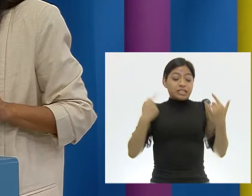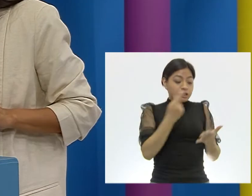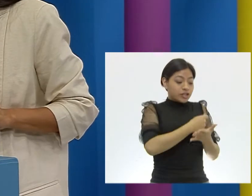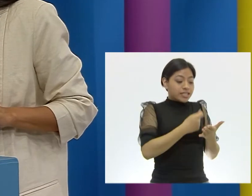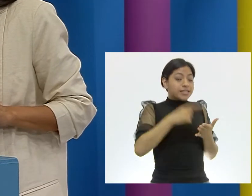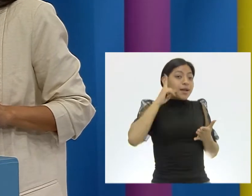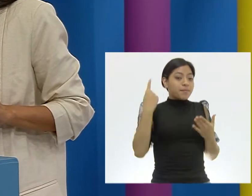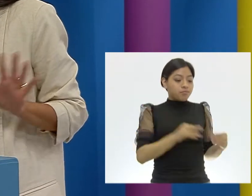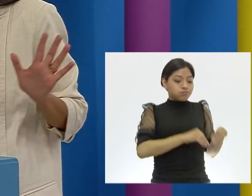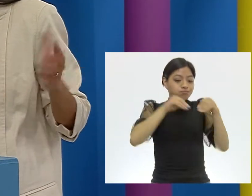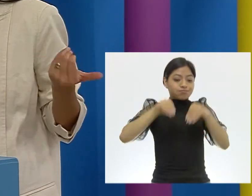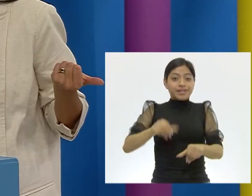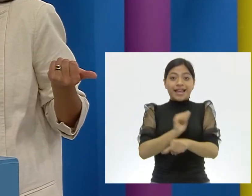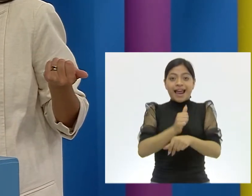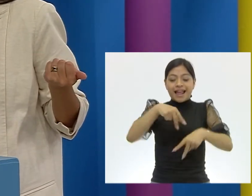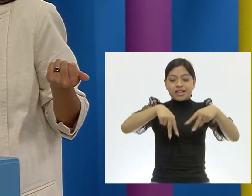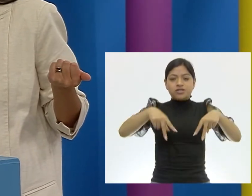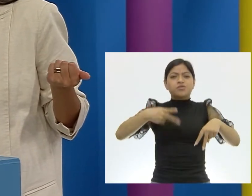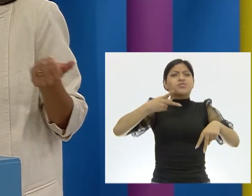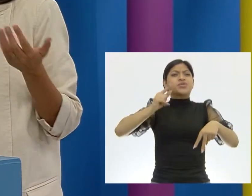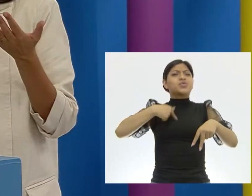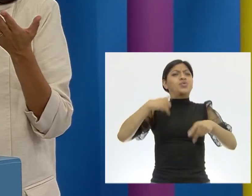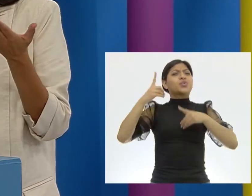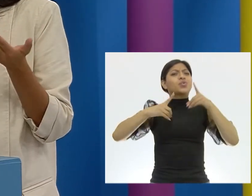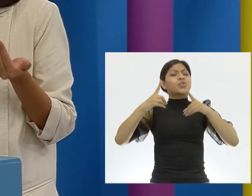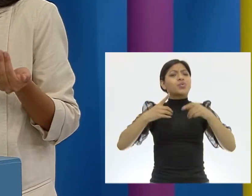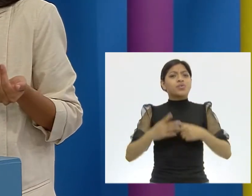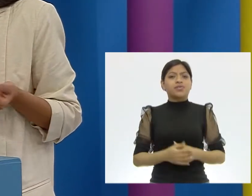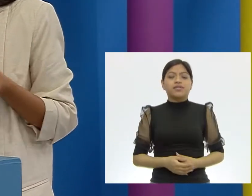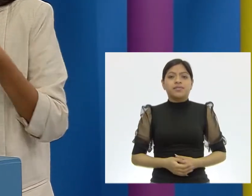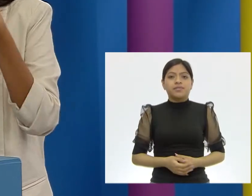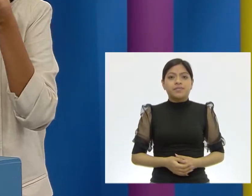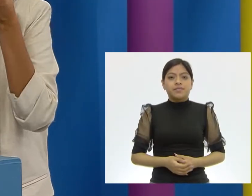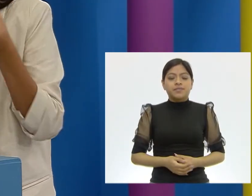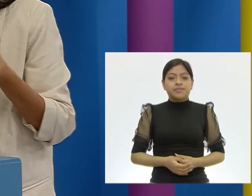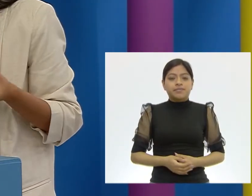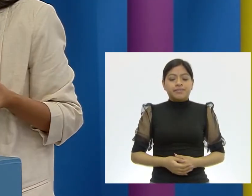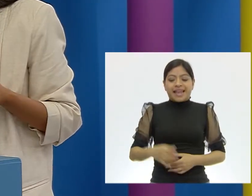teatral. Pero, Julio, tengo una duda. ¿Cuál es la edad